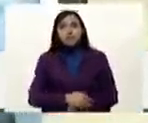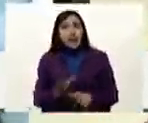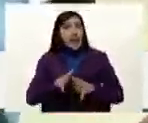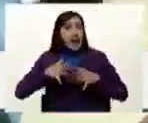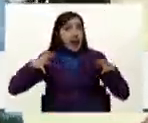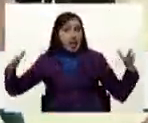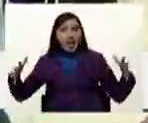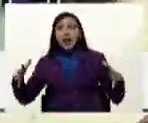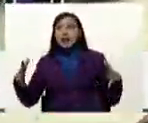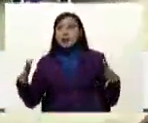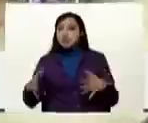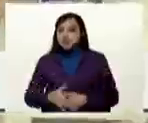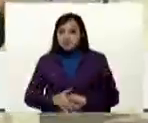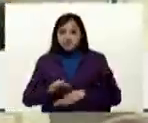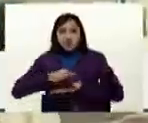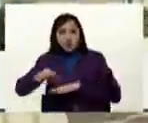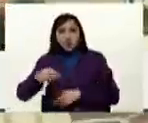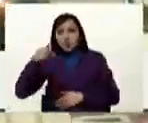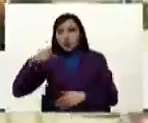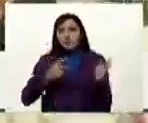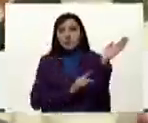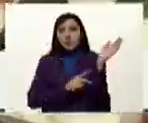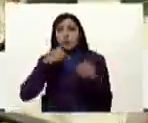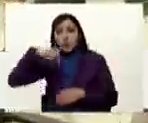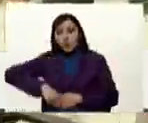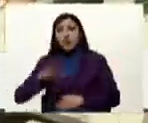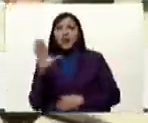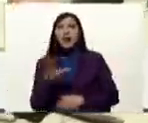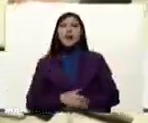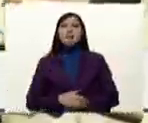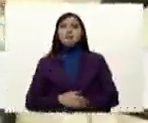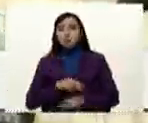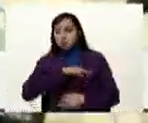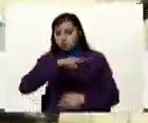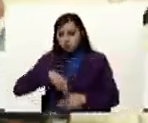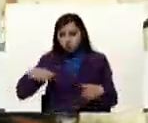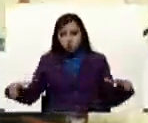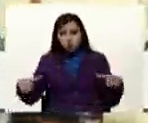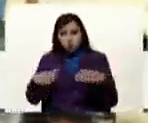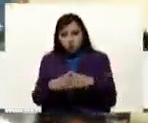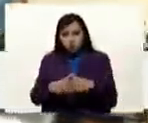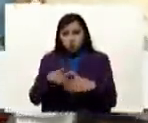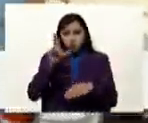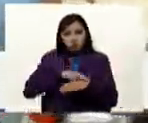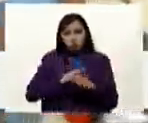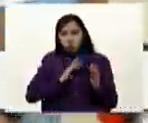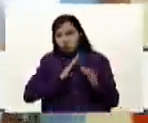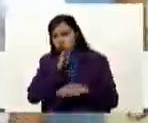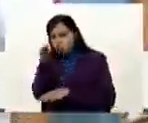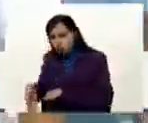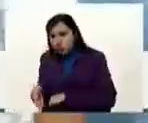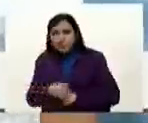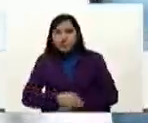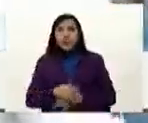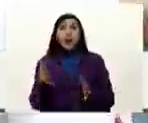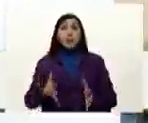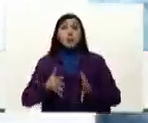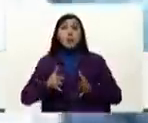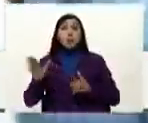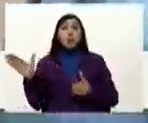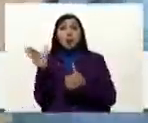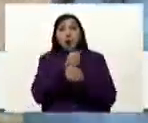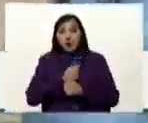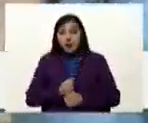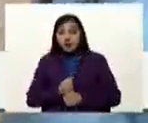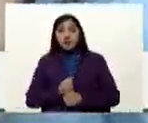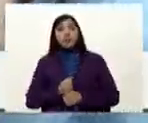grandes de Venezuela, y ahí nos hemos metido con todos los equipos. Y precisamente, bueno, hemos logrado alcanzar todas